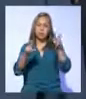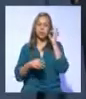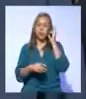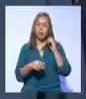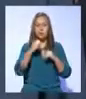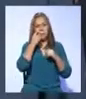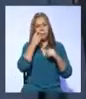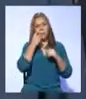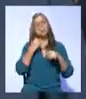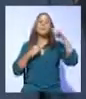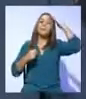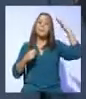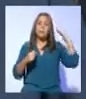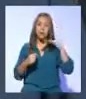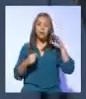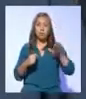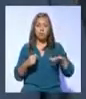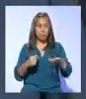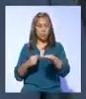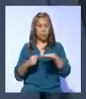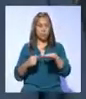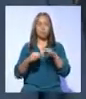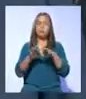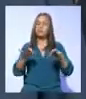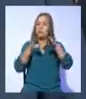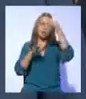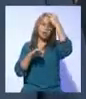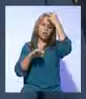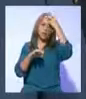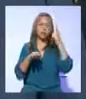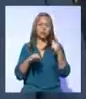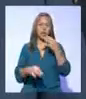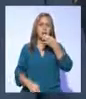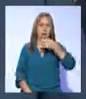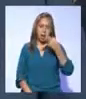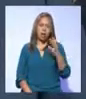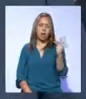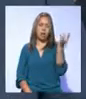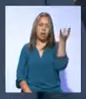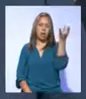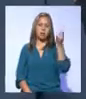Respecto a los menores, es muy importante que la educación sea de verdadera calidad.